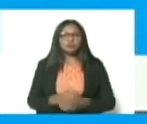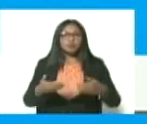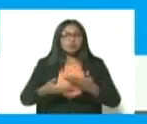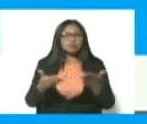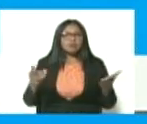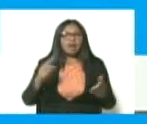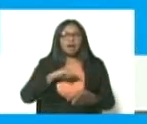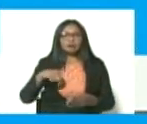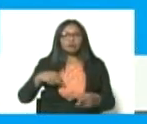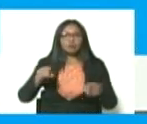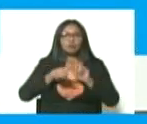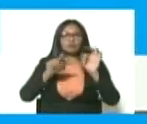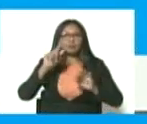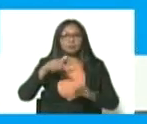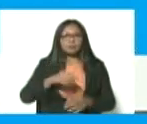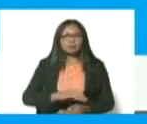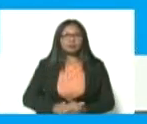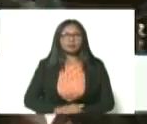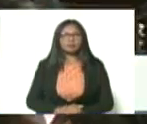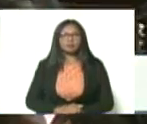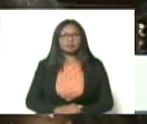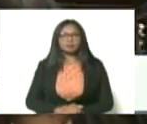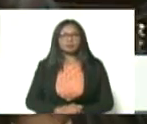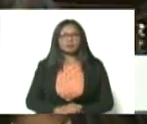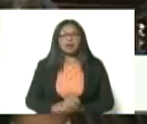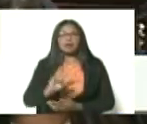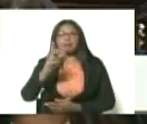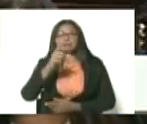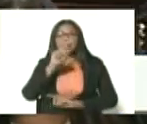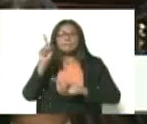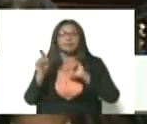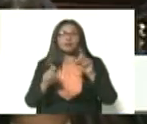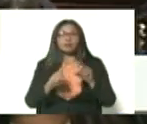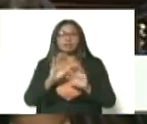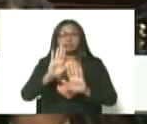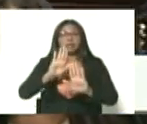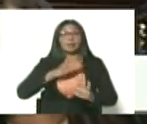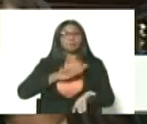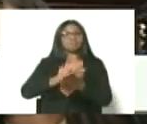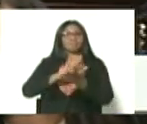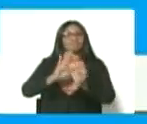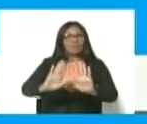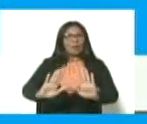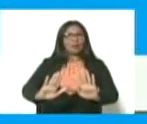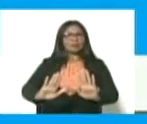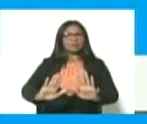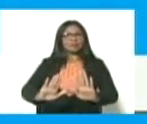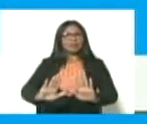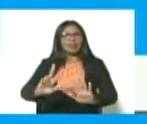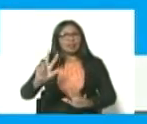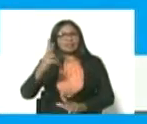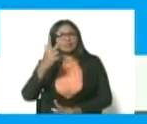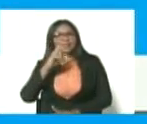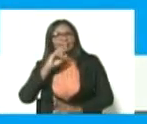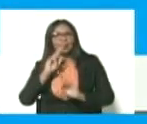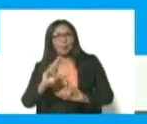Esa es la respuesta. La tercera pregunta en la modalidad. La tercera